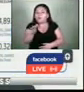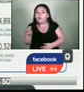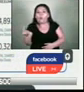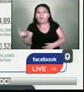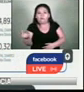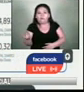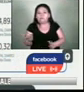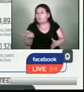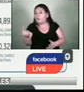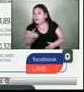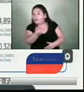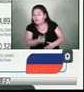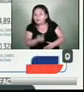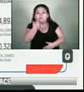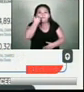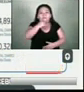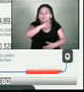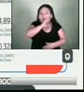que divulga